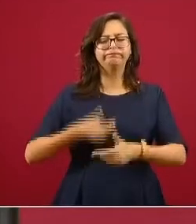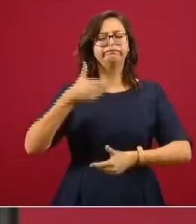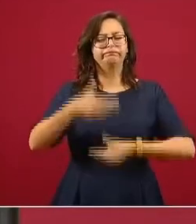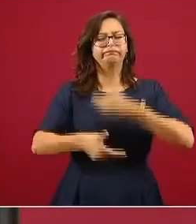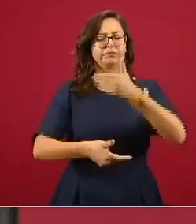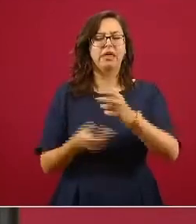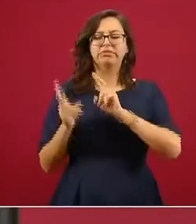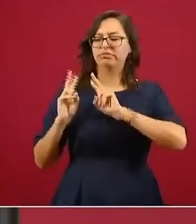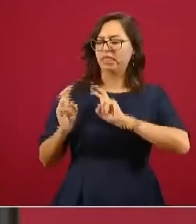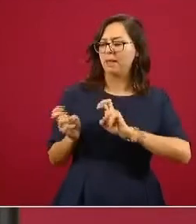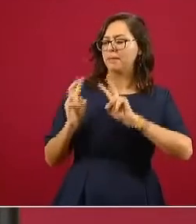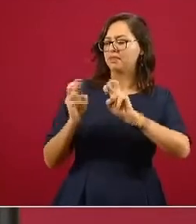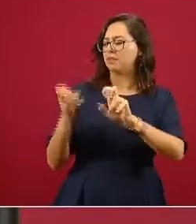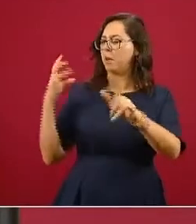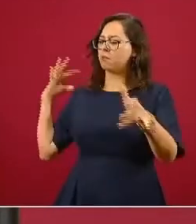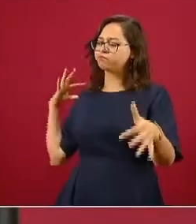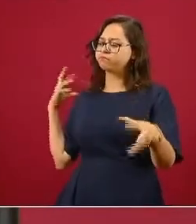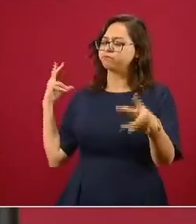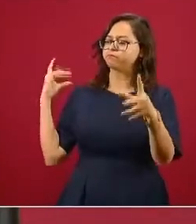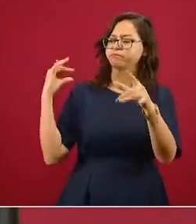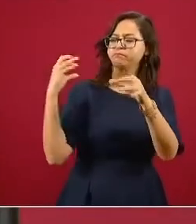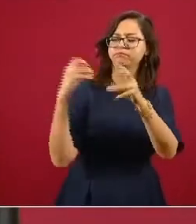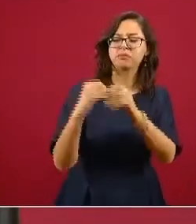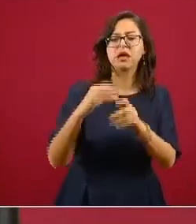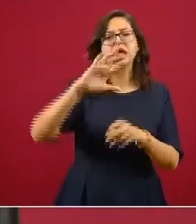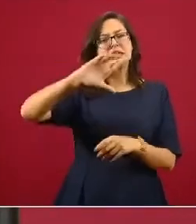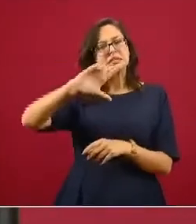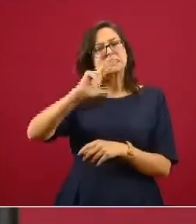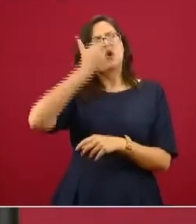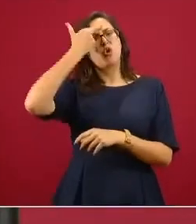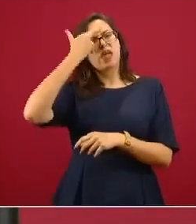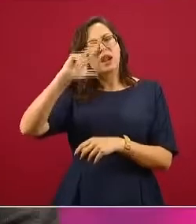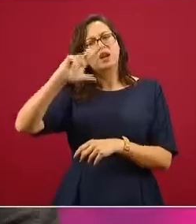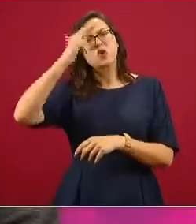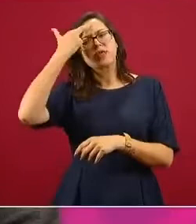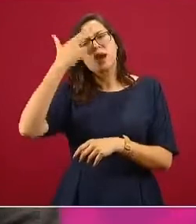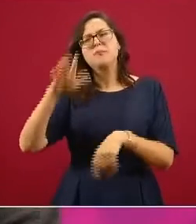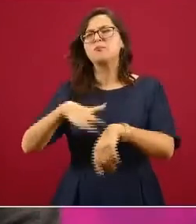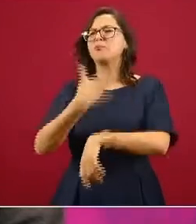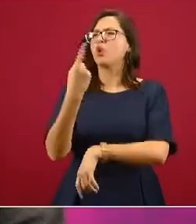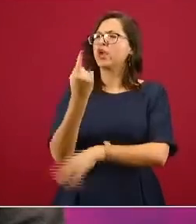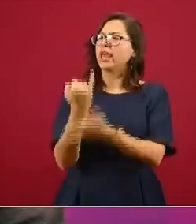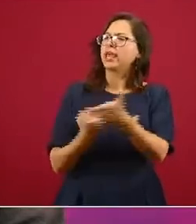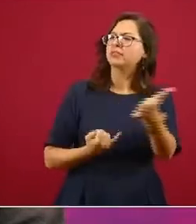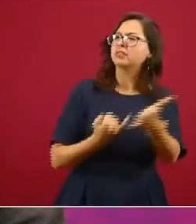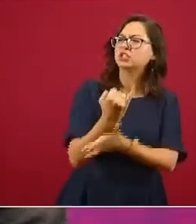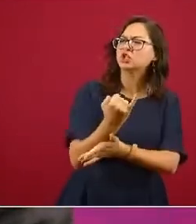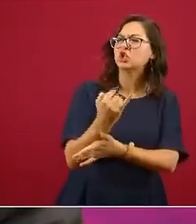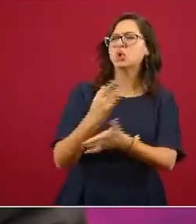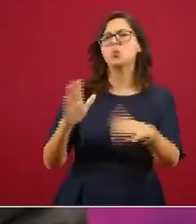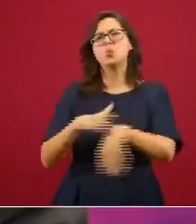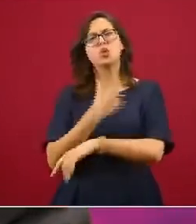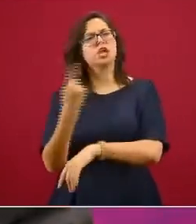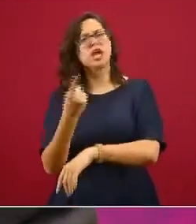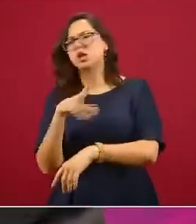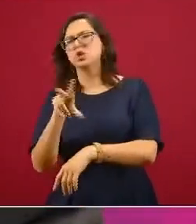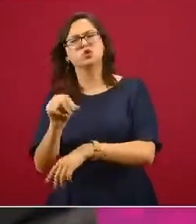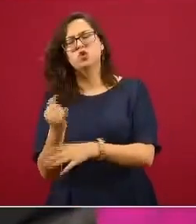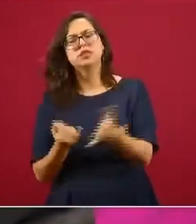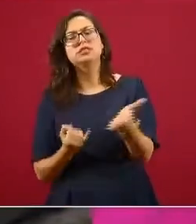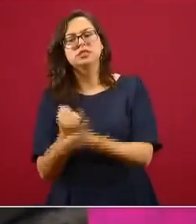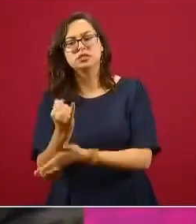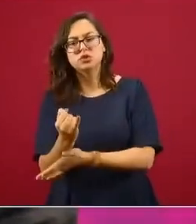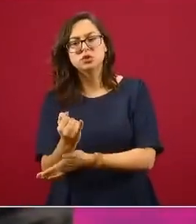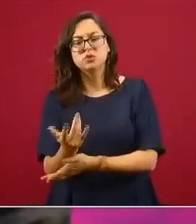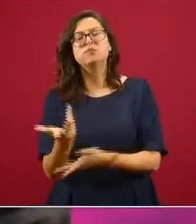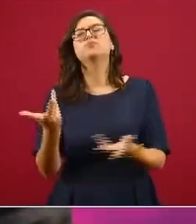la ciudadanía el sentido técnico de varias de las disposiciones, ya sea que le recordemos cuál ha sido el mensaje